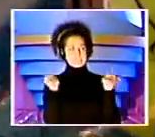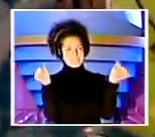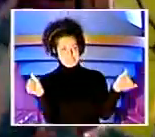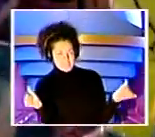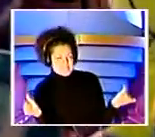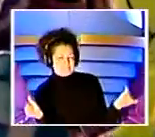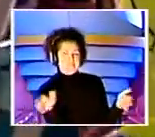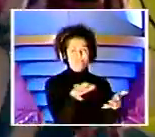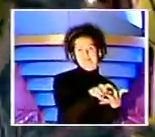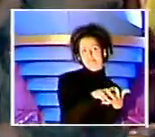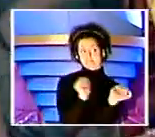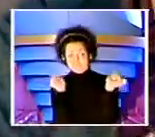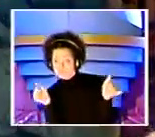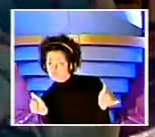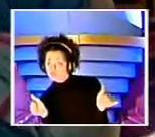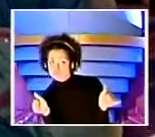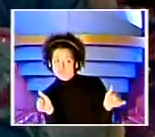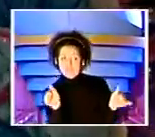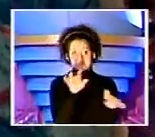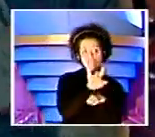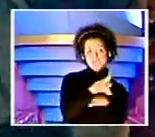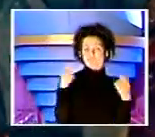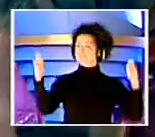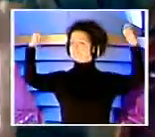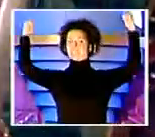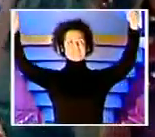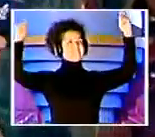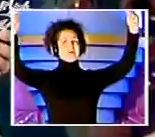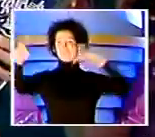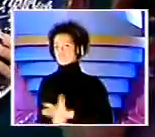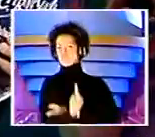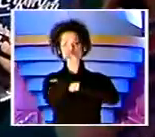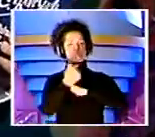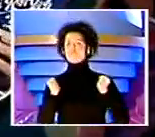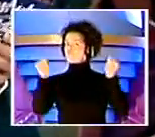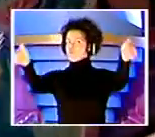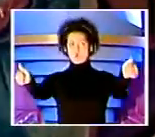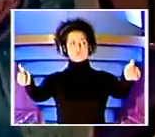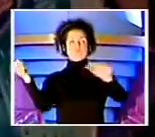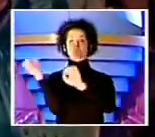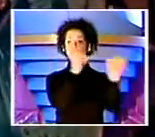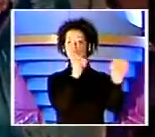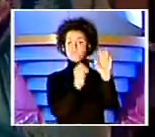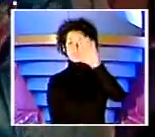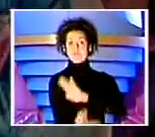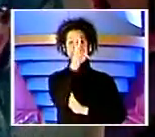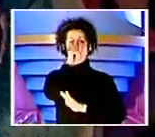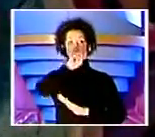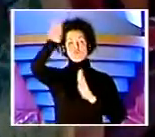¿Empiezo? Sí. Bueno, las pancartas ya están obligando a empezar. Murga fundada en el año